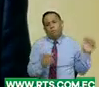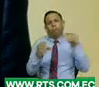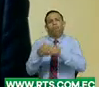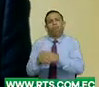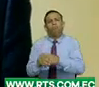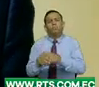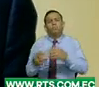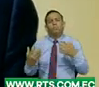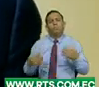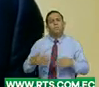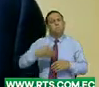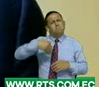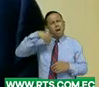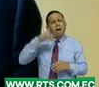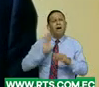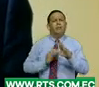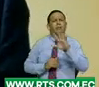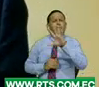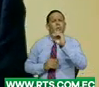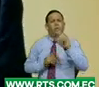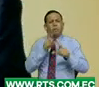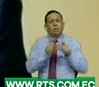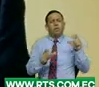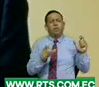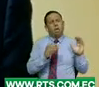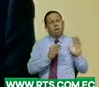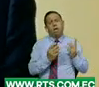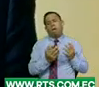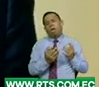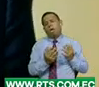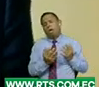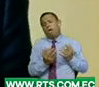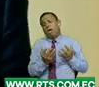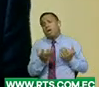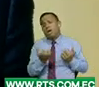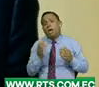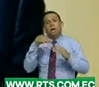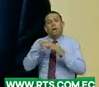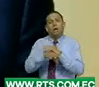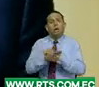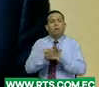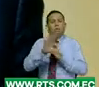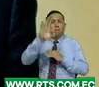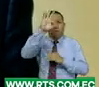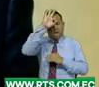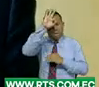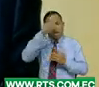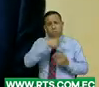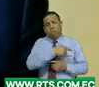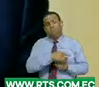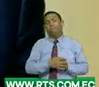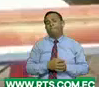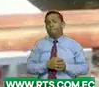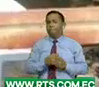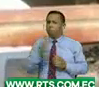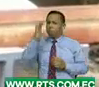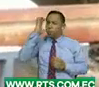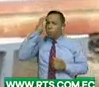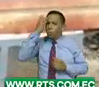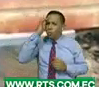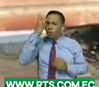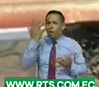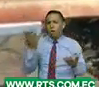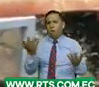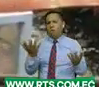50 personas en lista de espera por ingresar a las salas de bus y eso es bastante preocupante esta dramática realidad